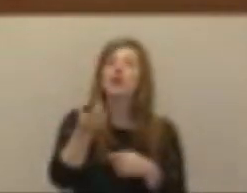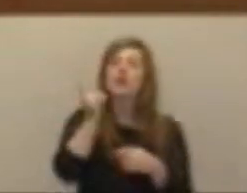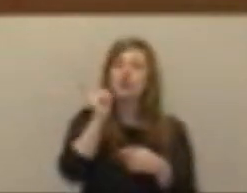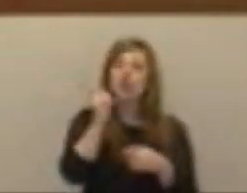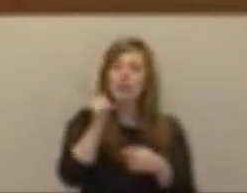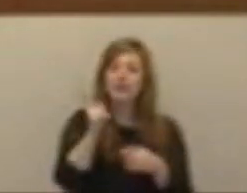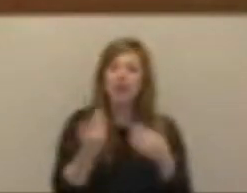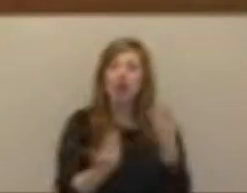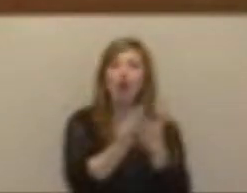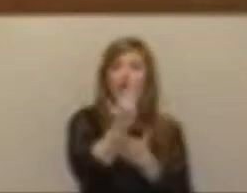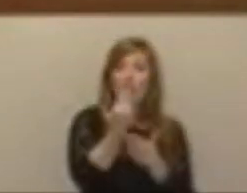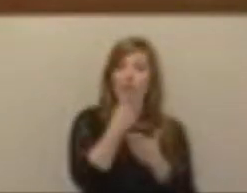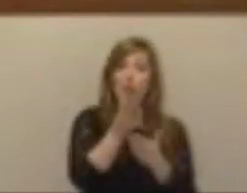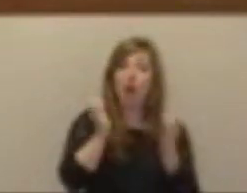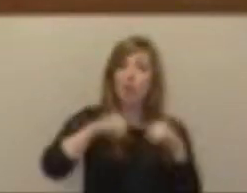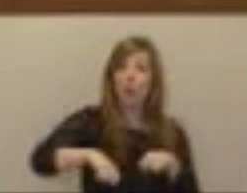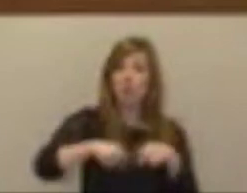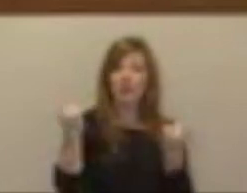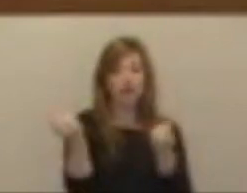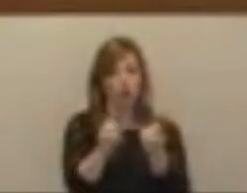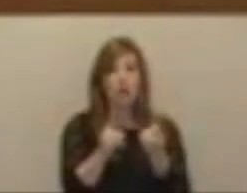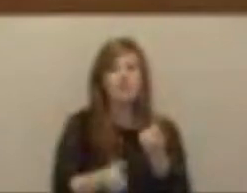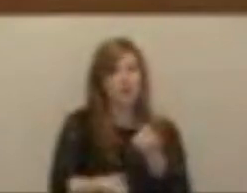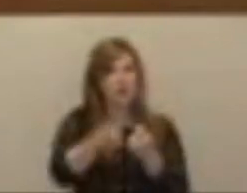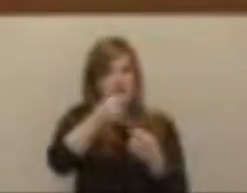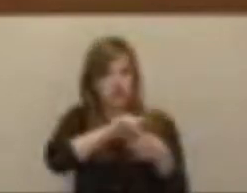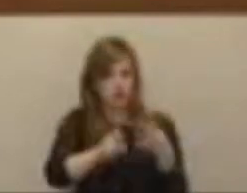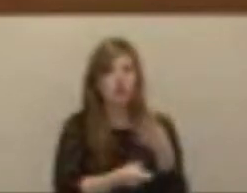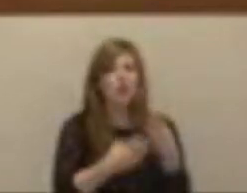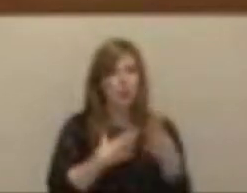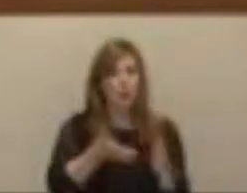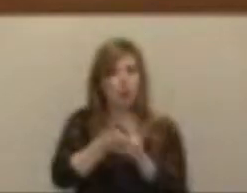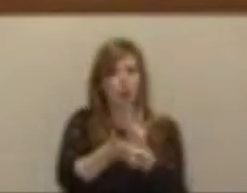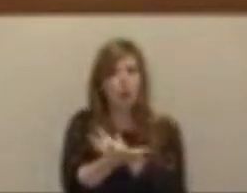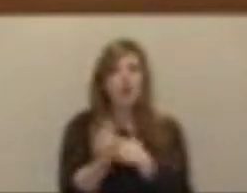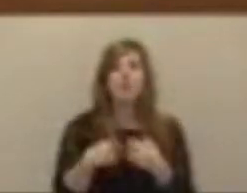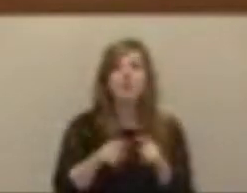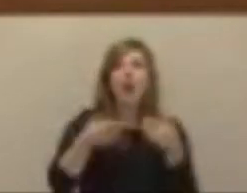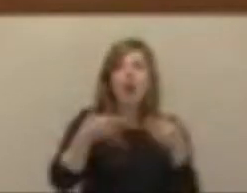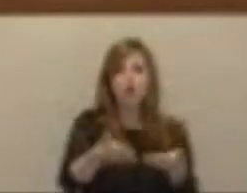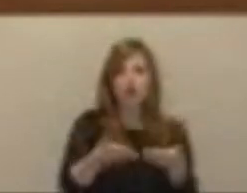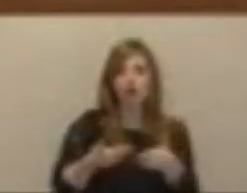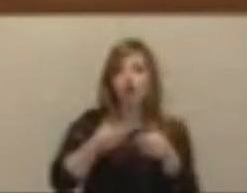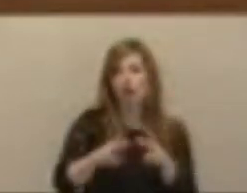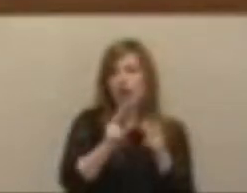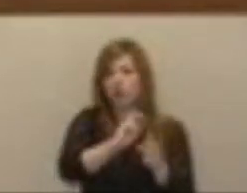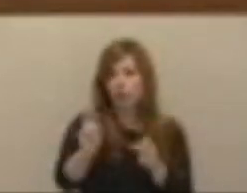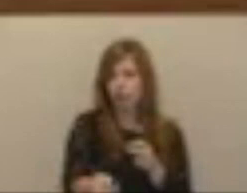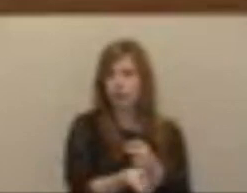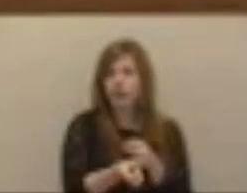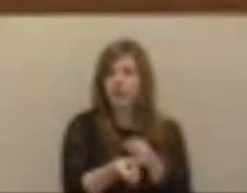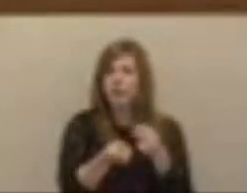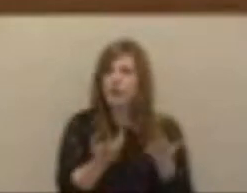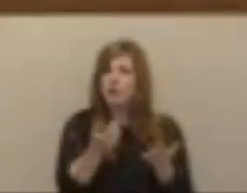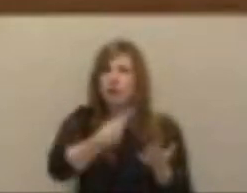la jornada y la ruptura de ese acuerdo, sino que hubo muchas más cosas. Podría detallarlos: las ayudas sociales, los días adicionales. Aquí venimos hoy con 2 aspectos concretos.